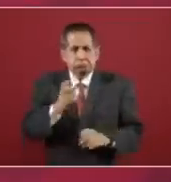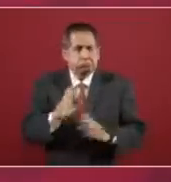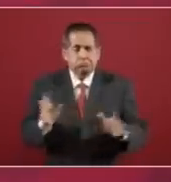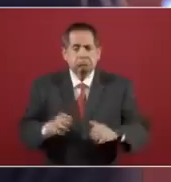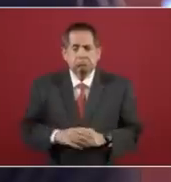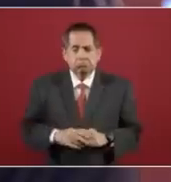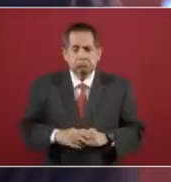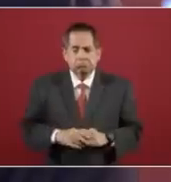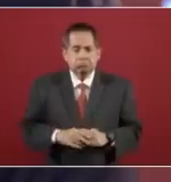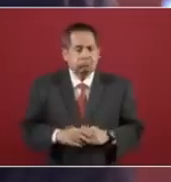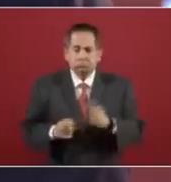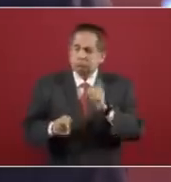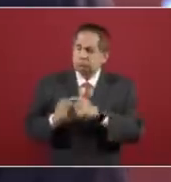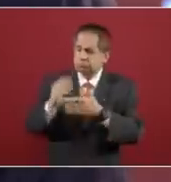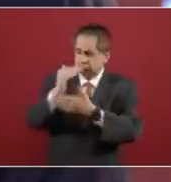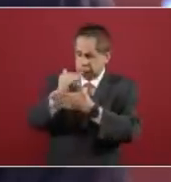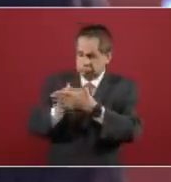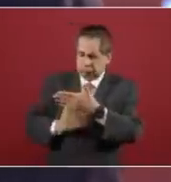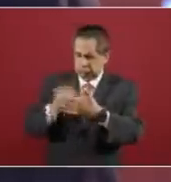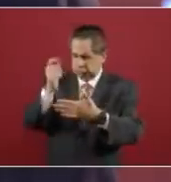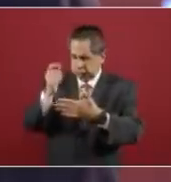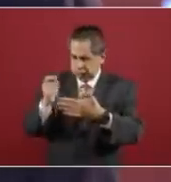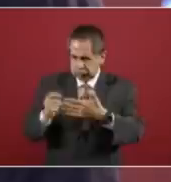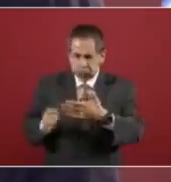todo el que se escribe en un padrón